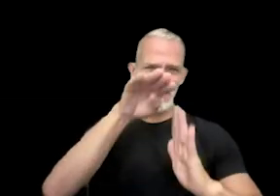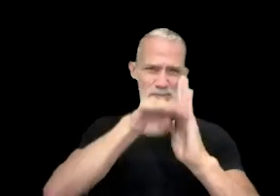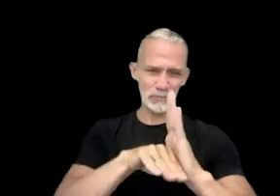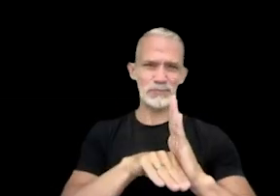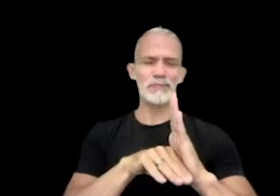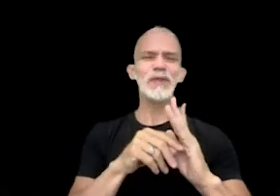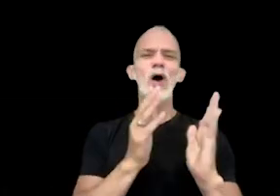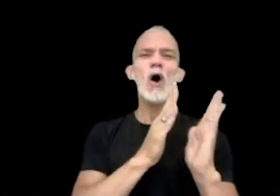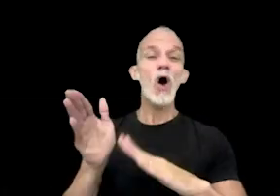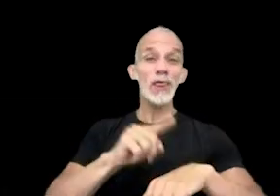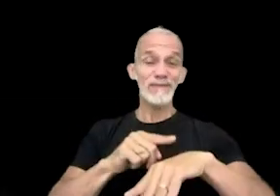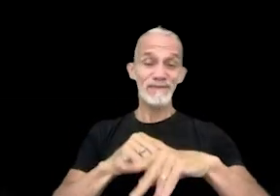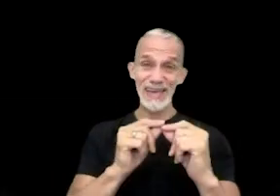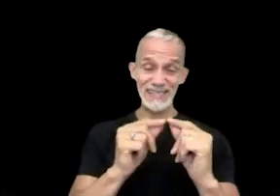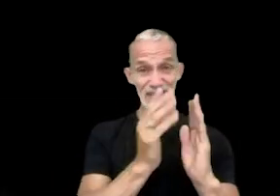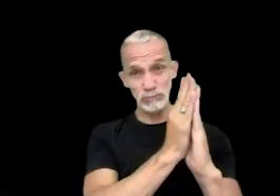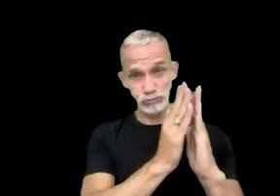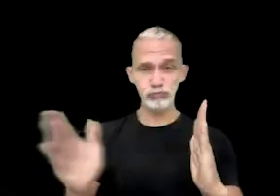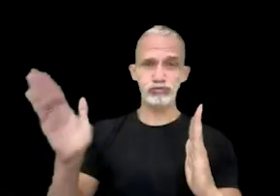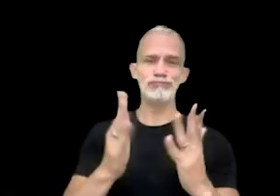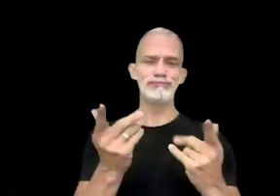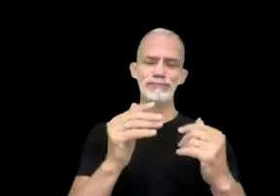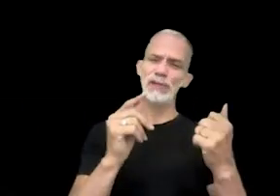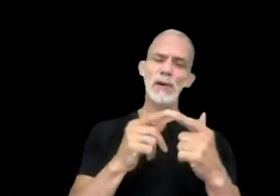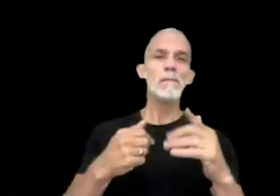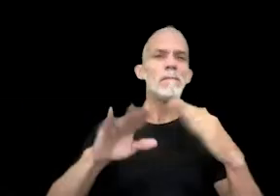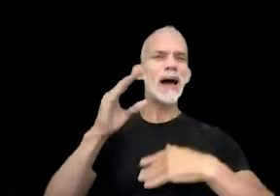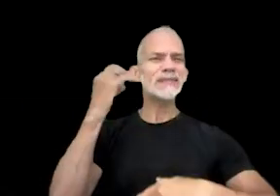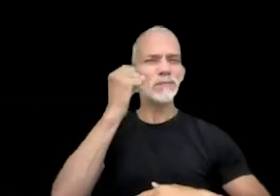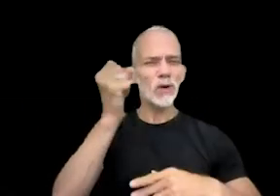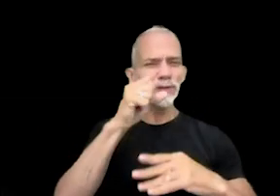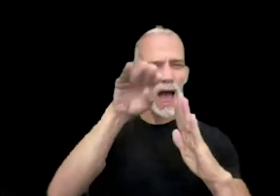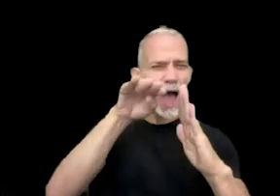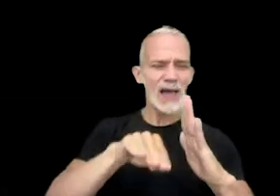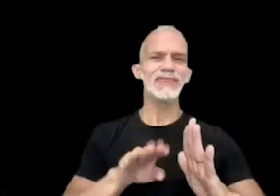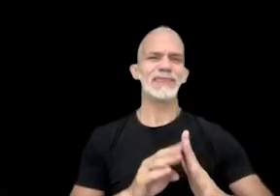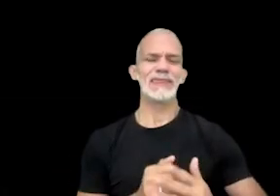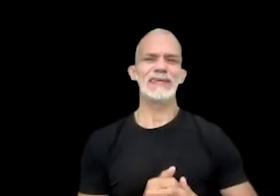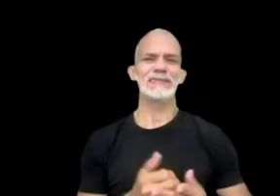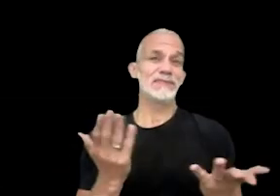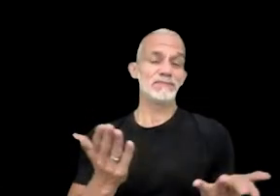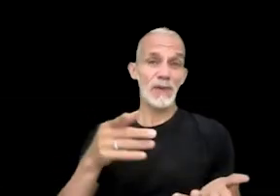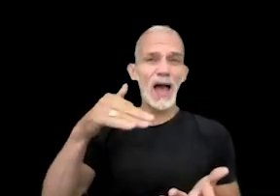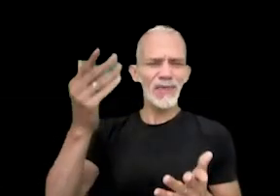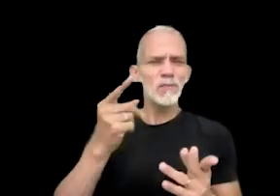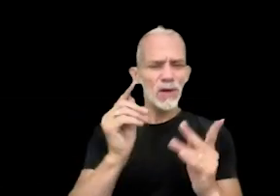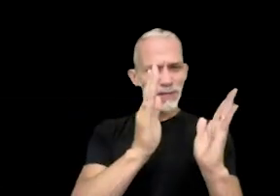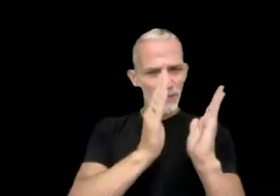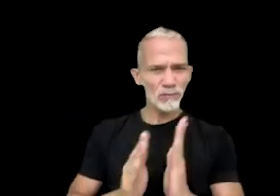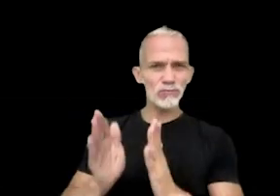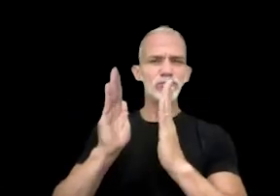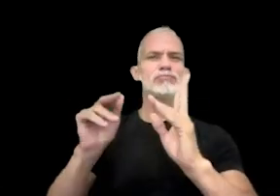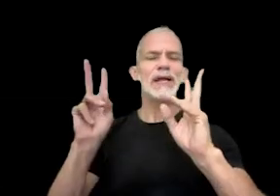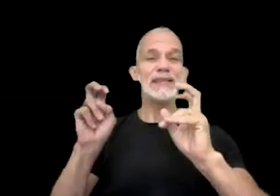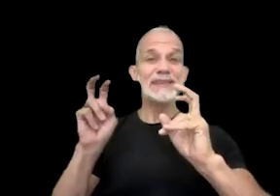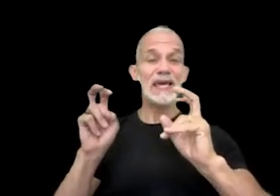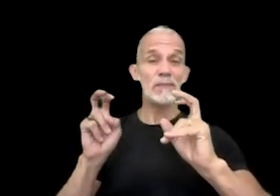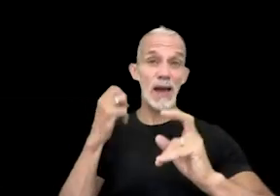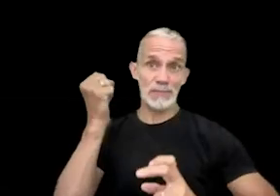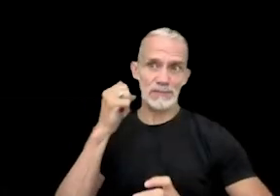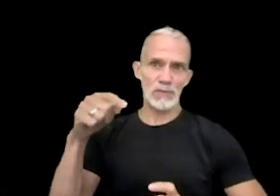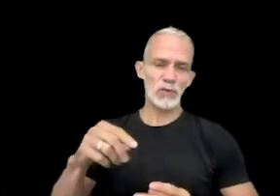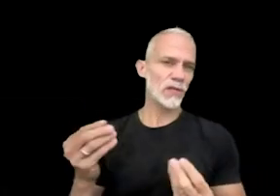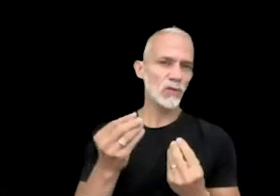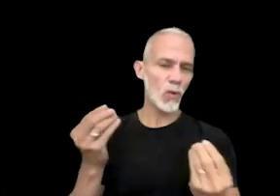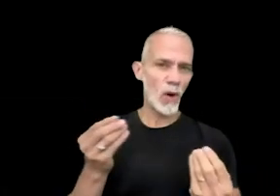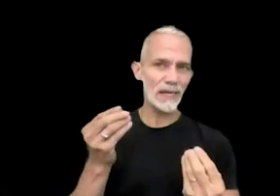siguiendo el orden cronológico, algunas de las más relevantes para luego pasar al tema más importante, que